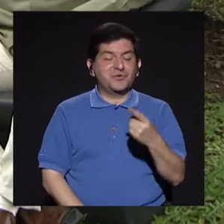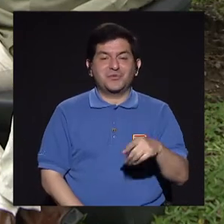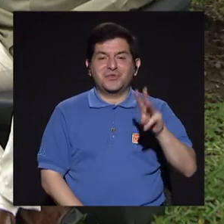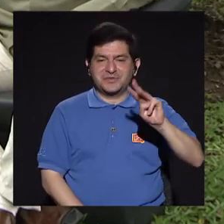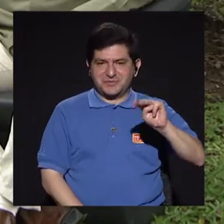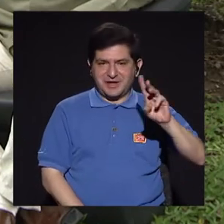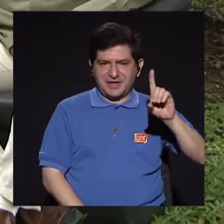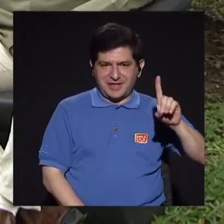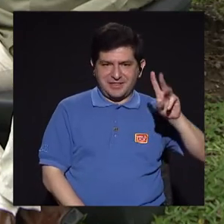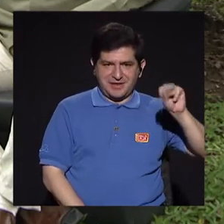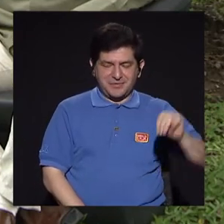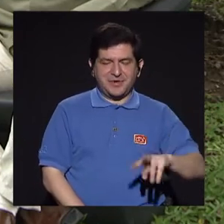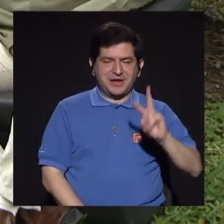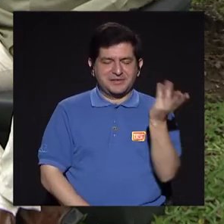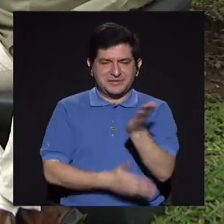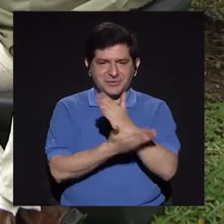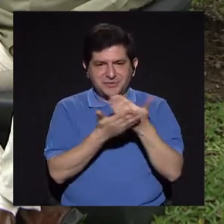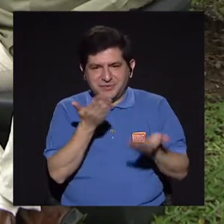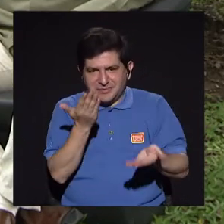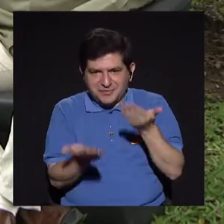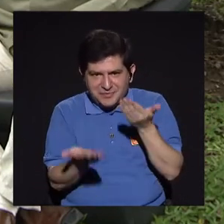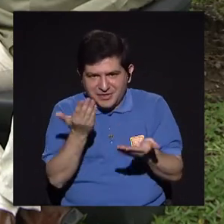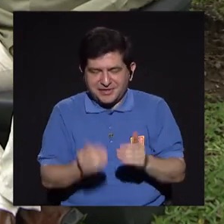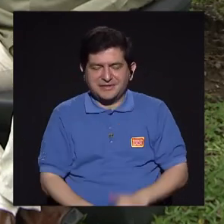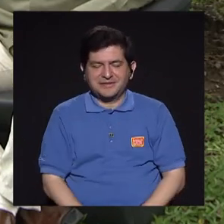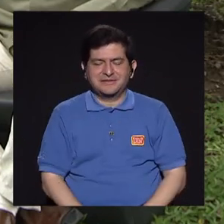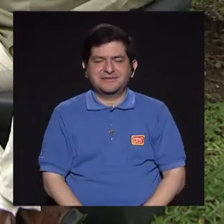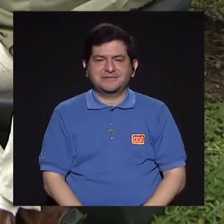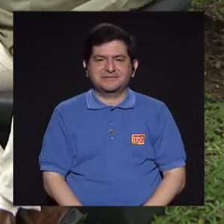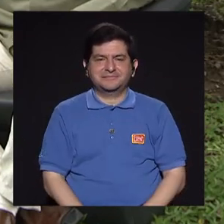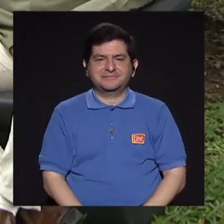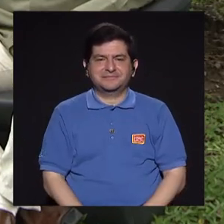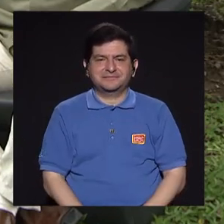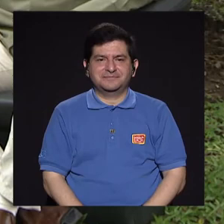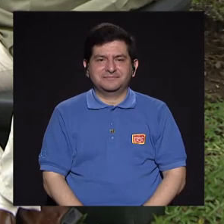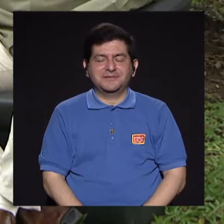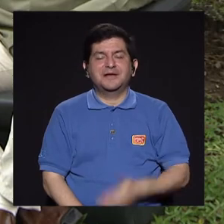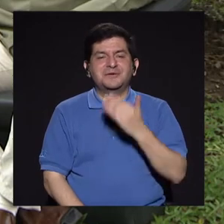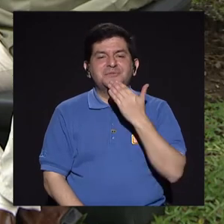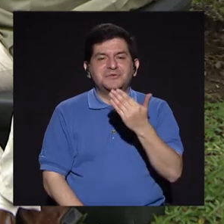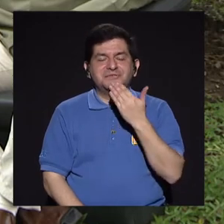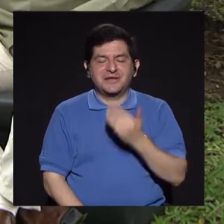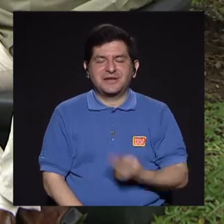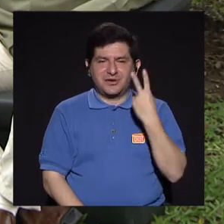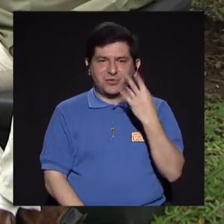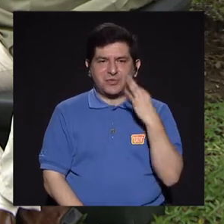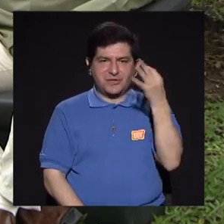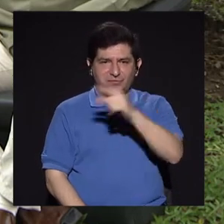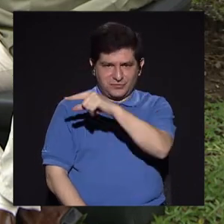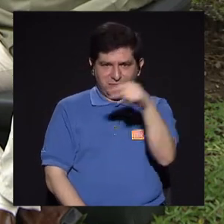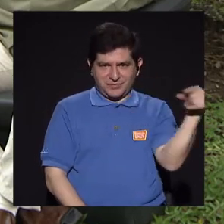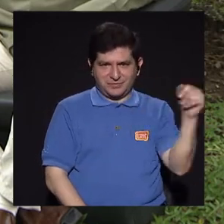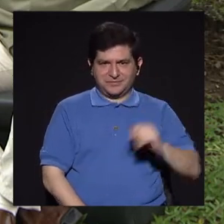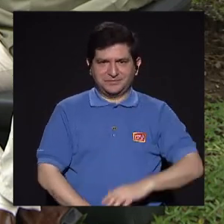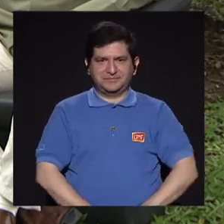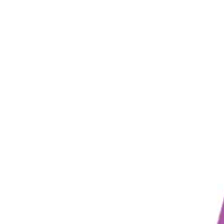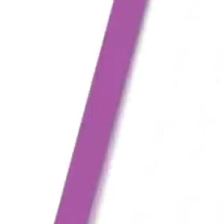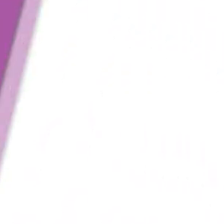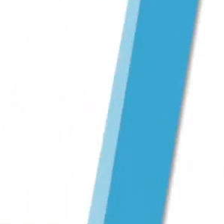del Mar, podamos tener una segunda entrevista en esta línea. Claro, muchas gracias, hasta la próxima semana.